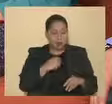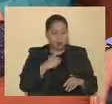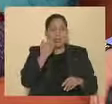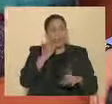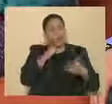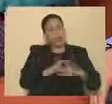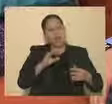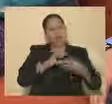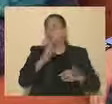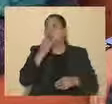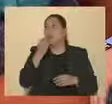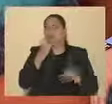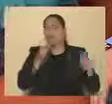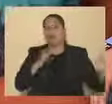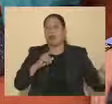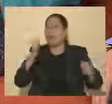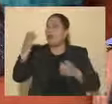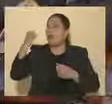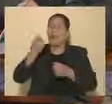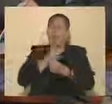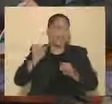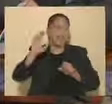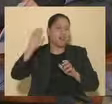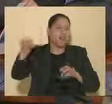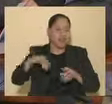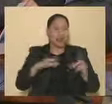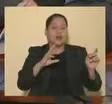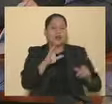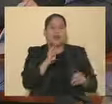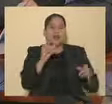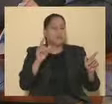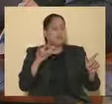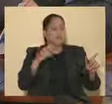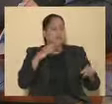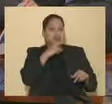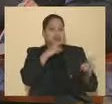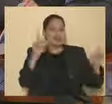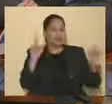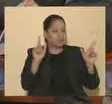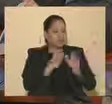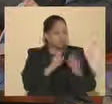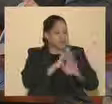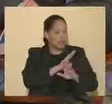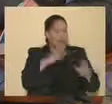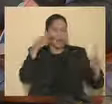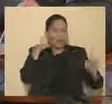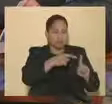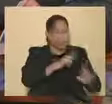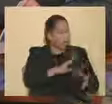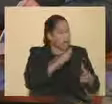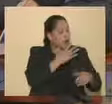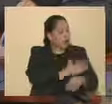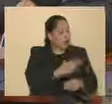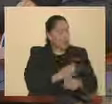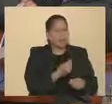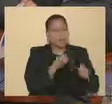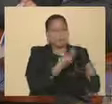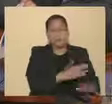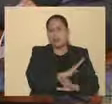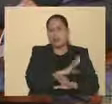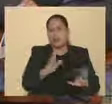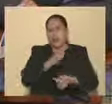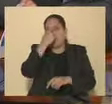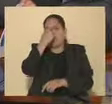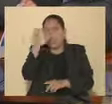choro mareador, el niño ya se fue, ya Sí, le valió. no, claro. Entonces, la respuesta tiene que ser entre más directa, más clara y verdadera. Es mucho mejor.